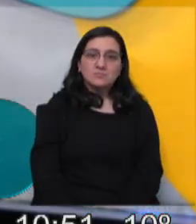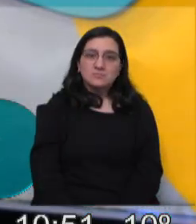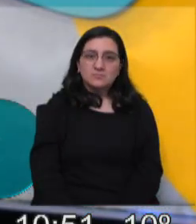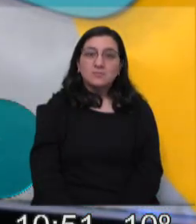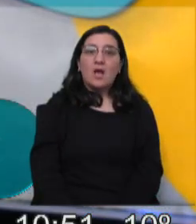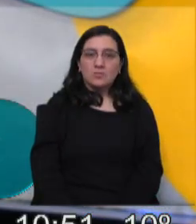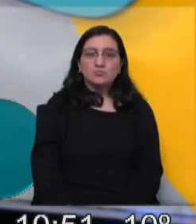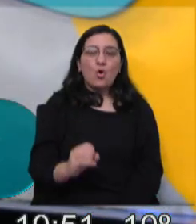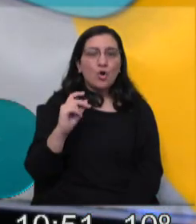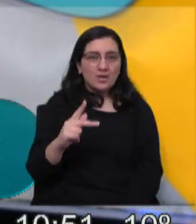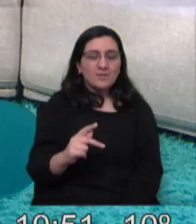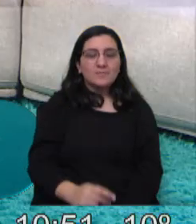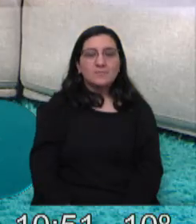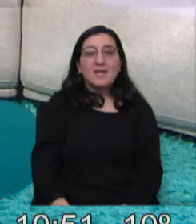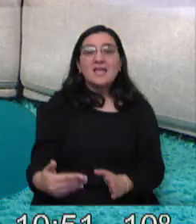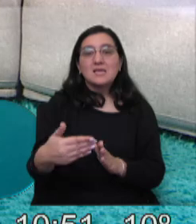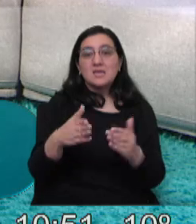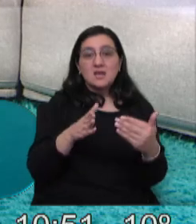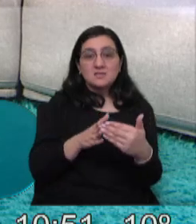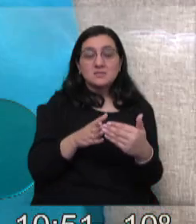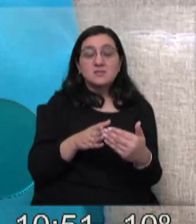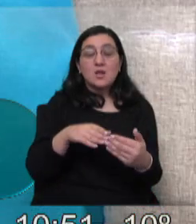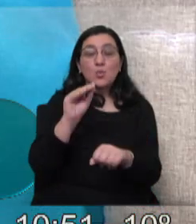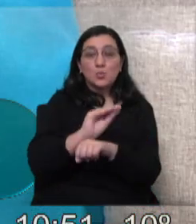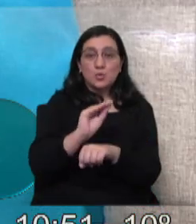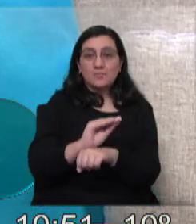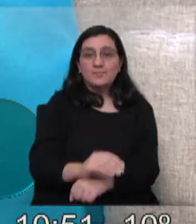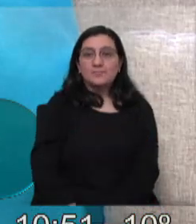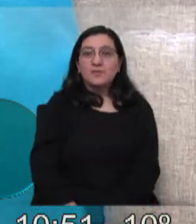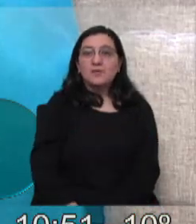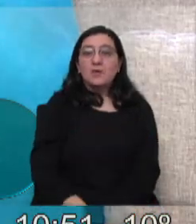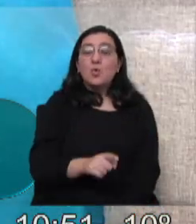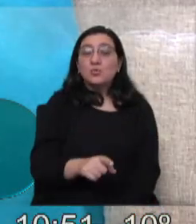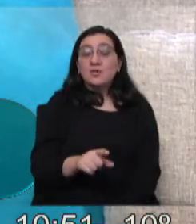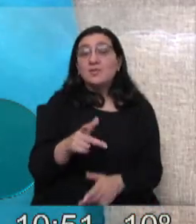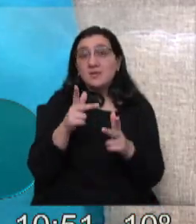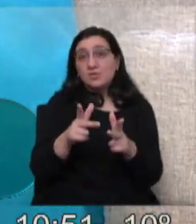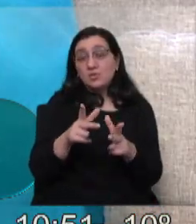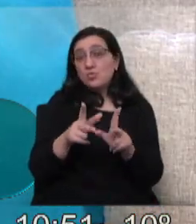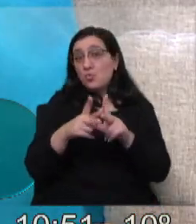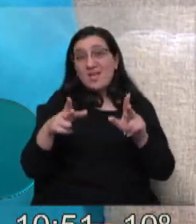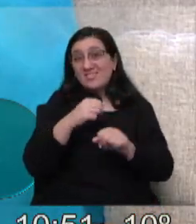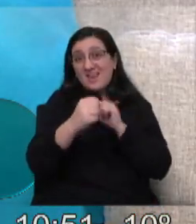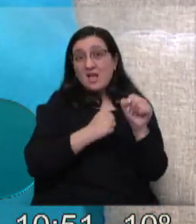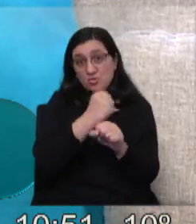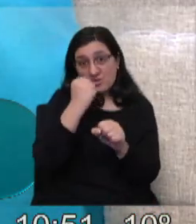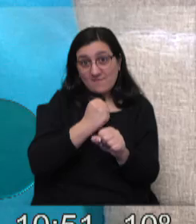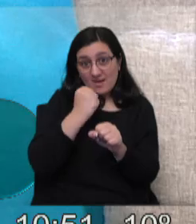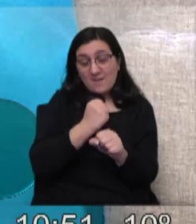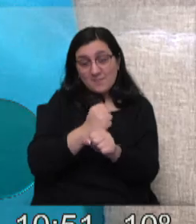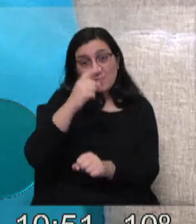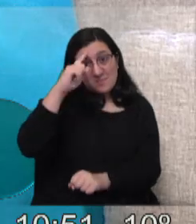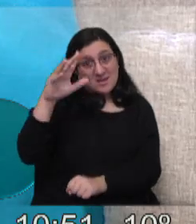Sí, bien. Perfecto, Esquinas de la Cultura. Y ustedes decían que ha sido todo el mes y es todo el año, pero me imagino que esto va a tener